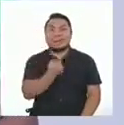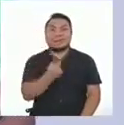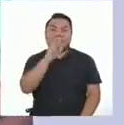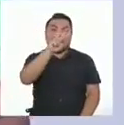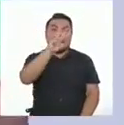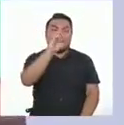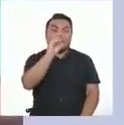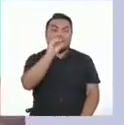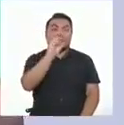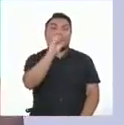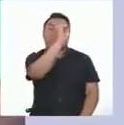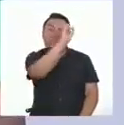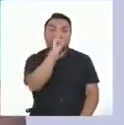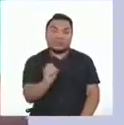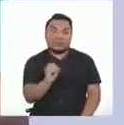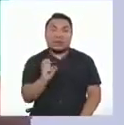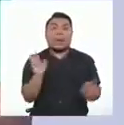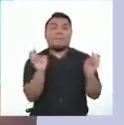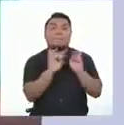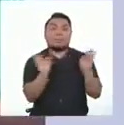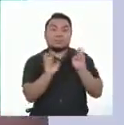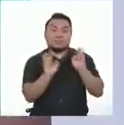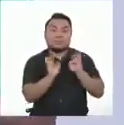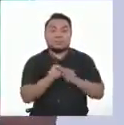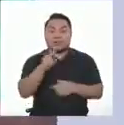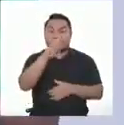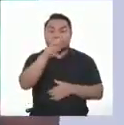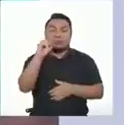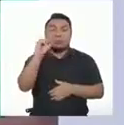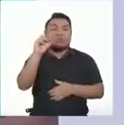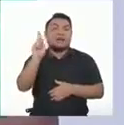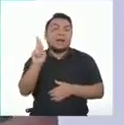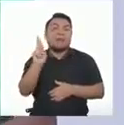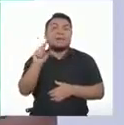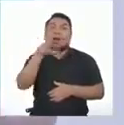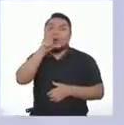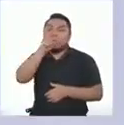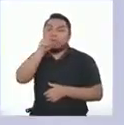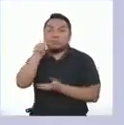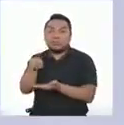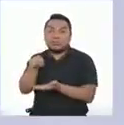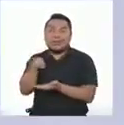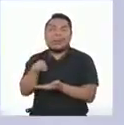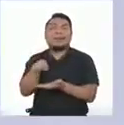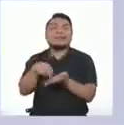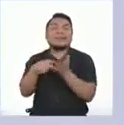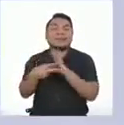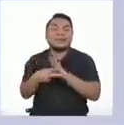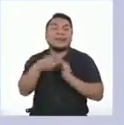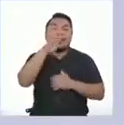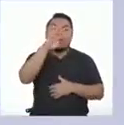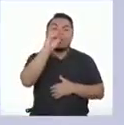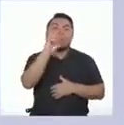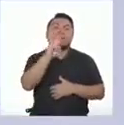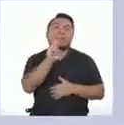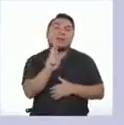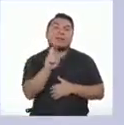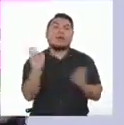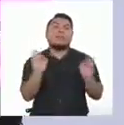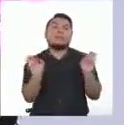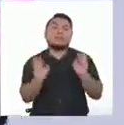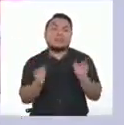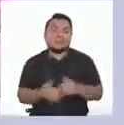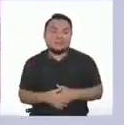20% de proteína en 200 gramos de carne de pollo es 40 gramos de